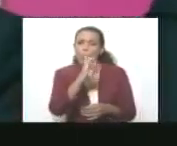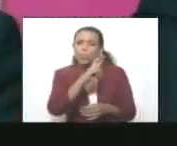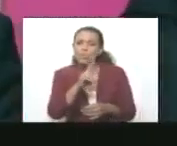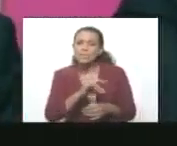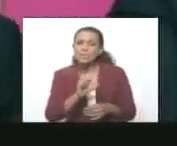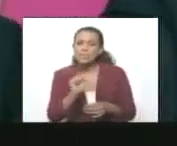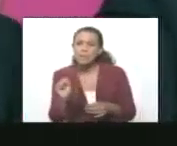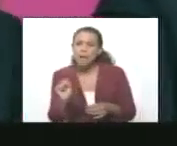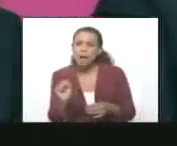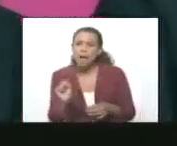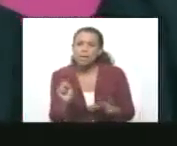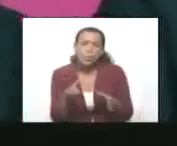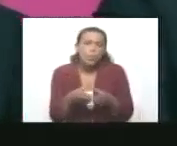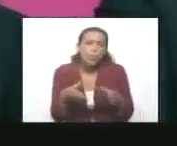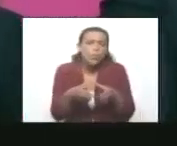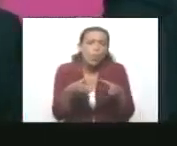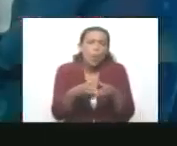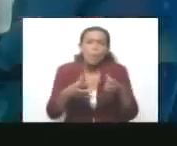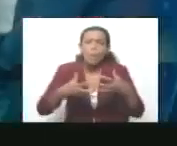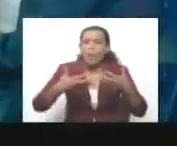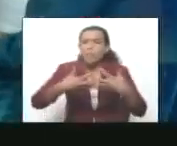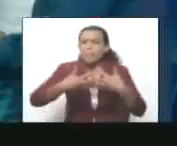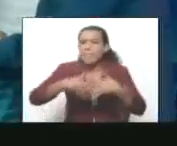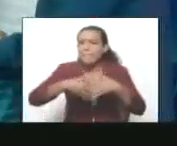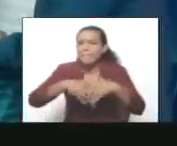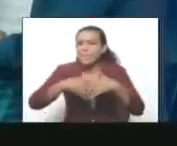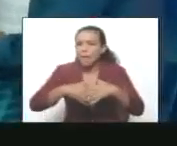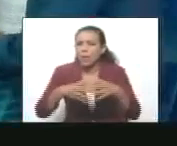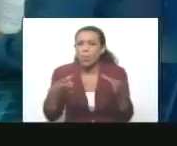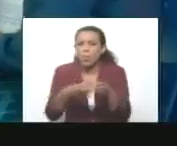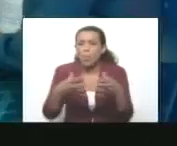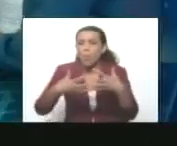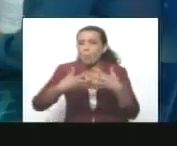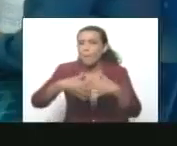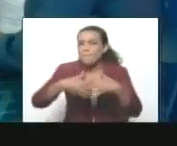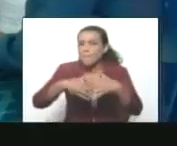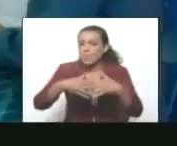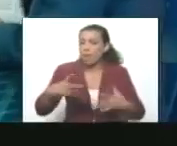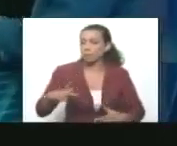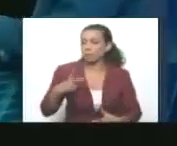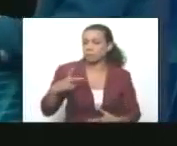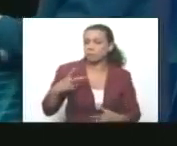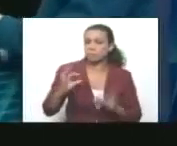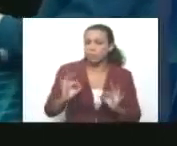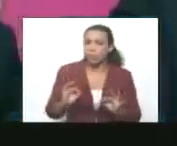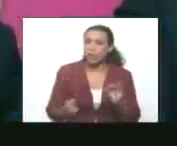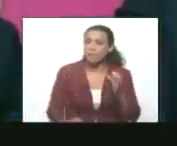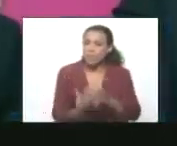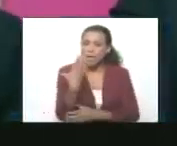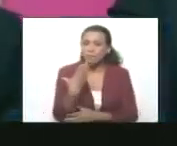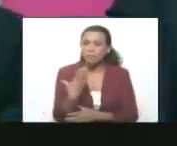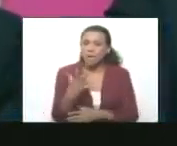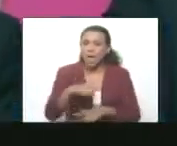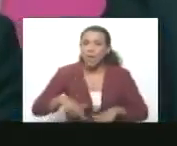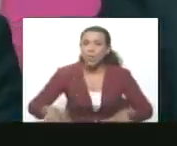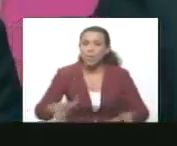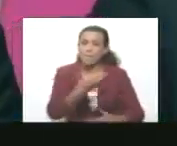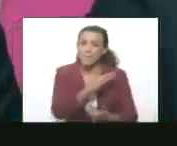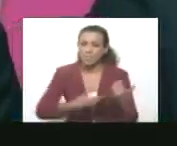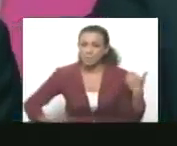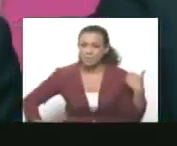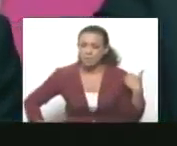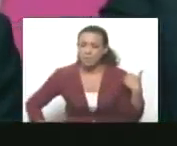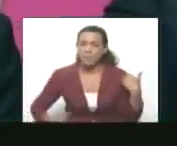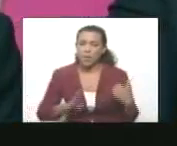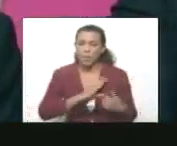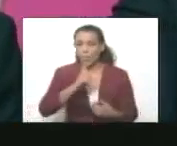por decir, como Fedeacámara. Ah, ok, una cámara de empresario. Cámara de empresario, apoyada y fundada por el presidente Erdogan y apoyada con el presidente